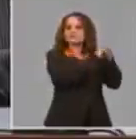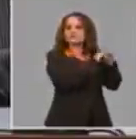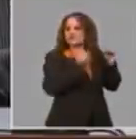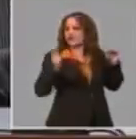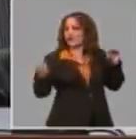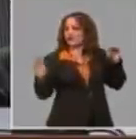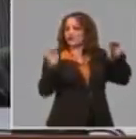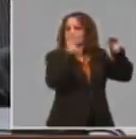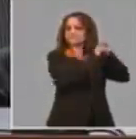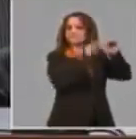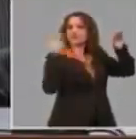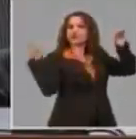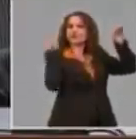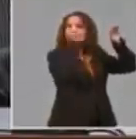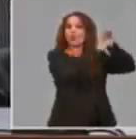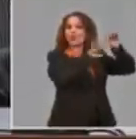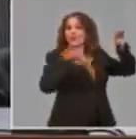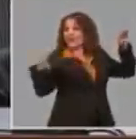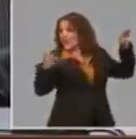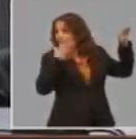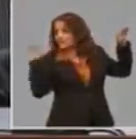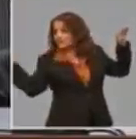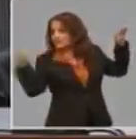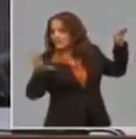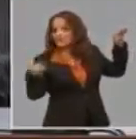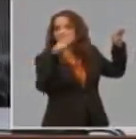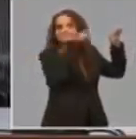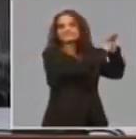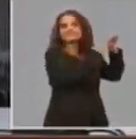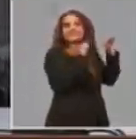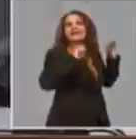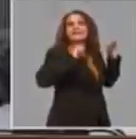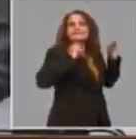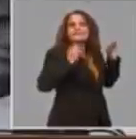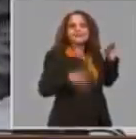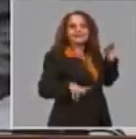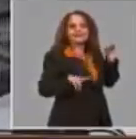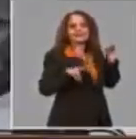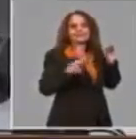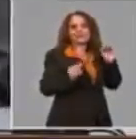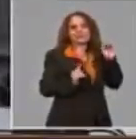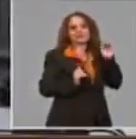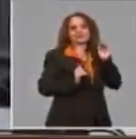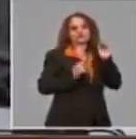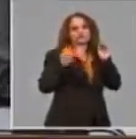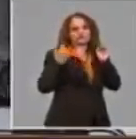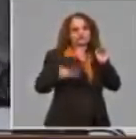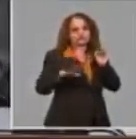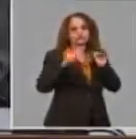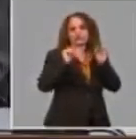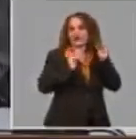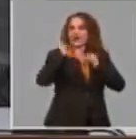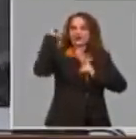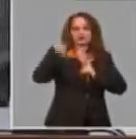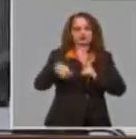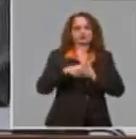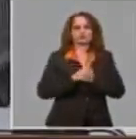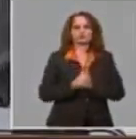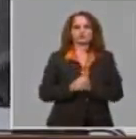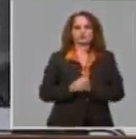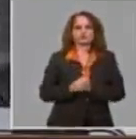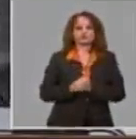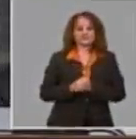esperando que se acabe las cosas para que para salir con precios altísimos y al revés del que local